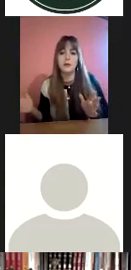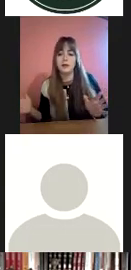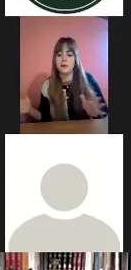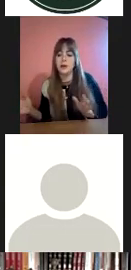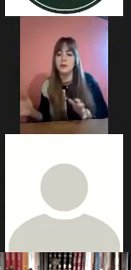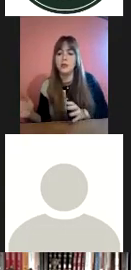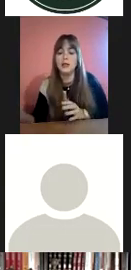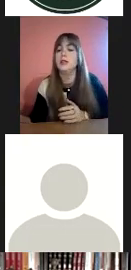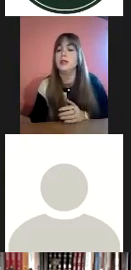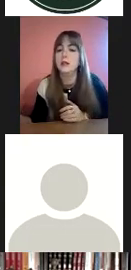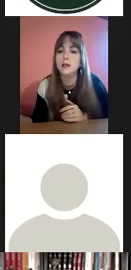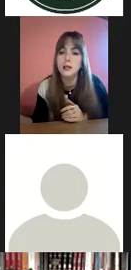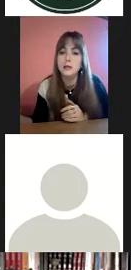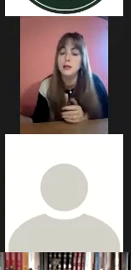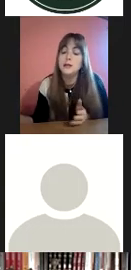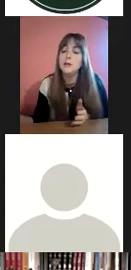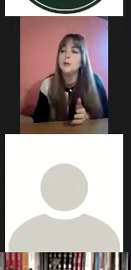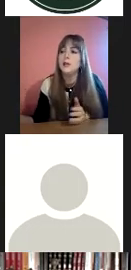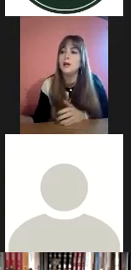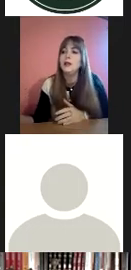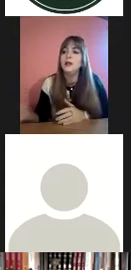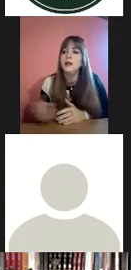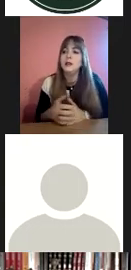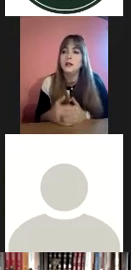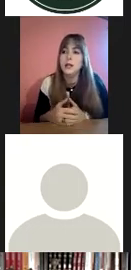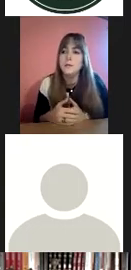perro que vivía de forma comunitaria en la vía pública.